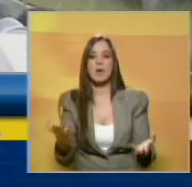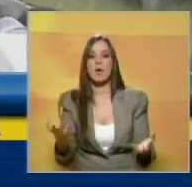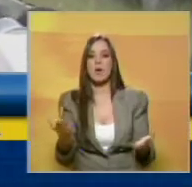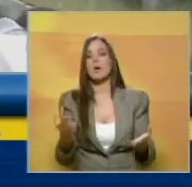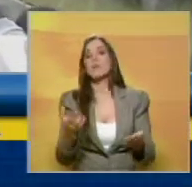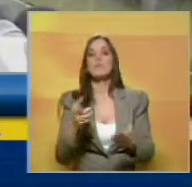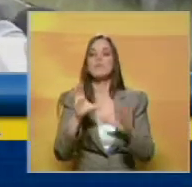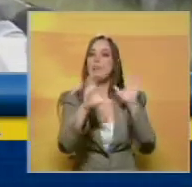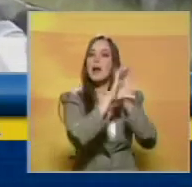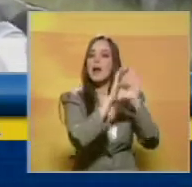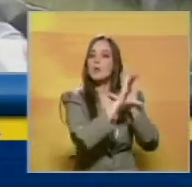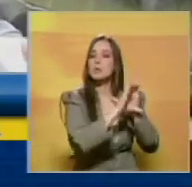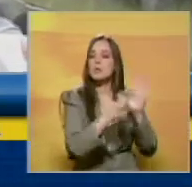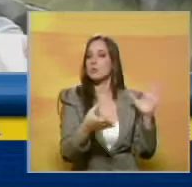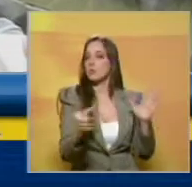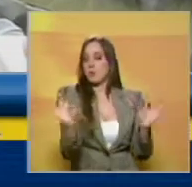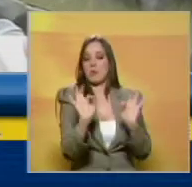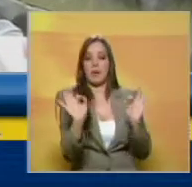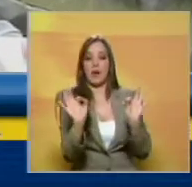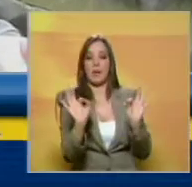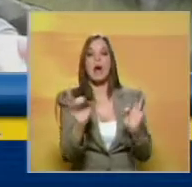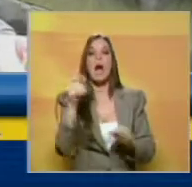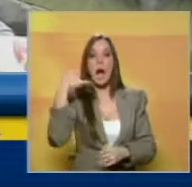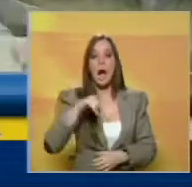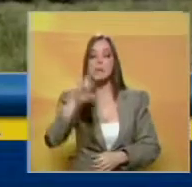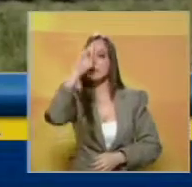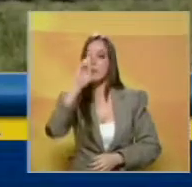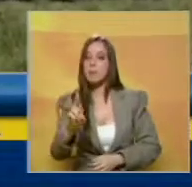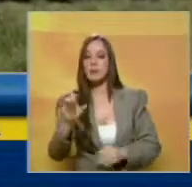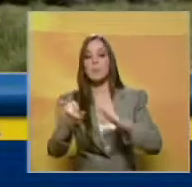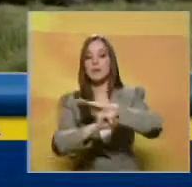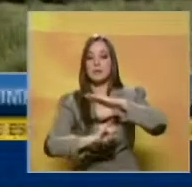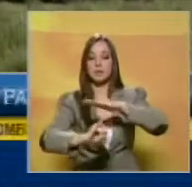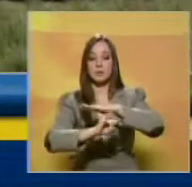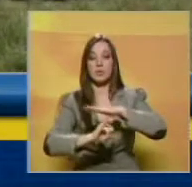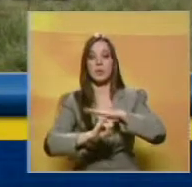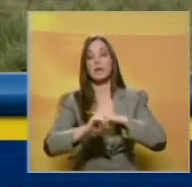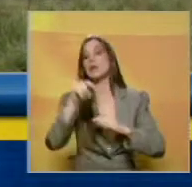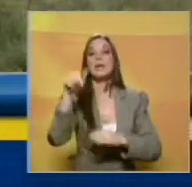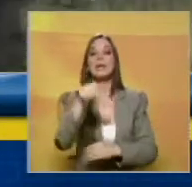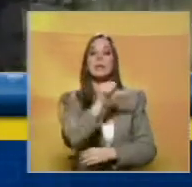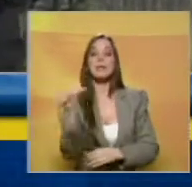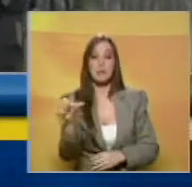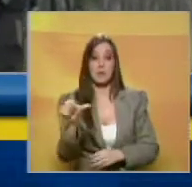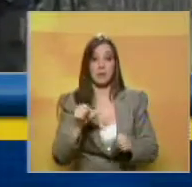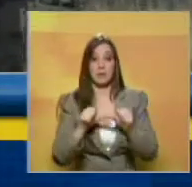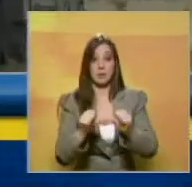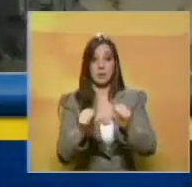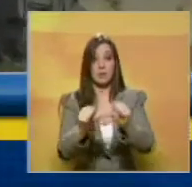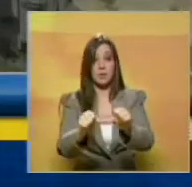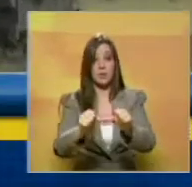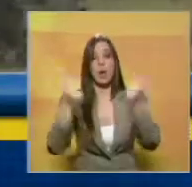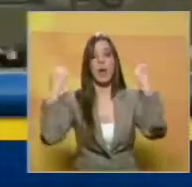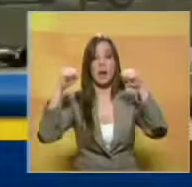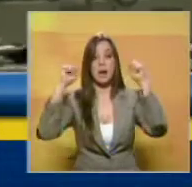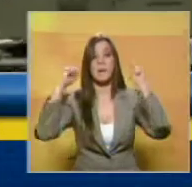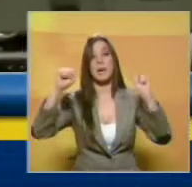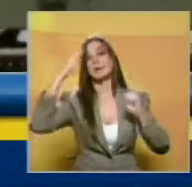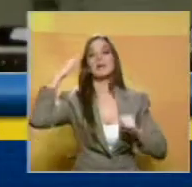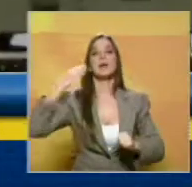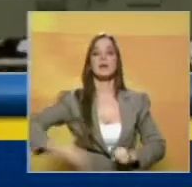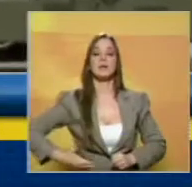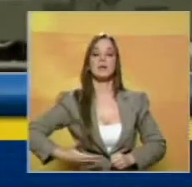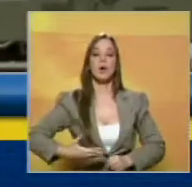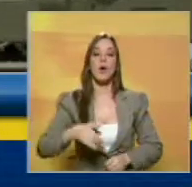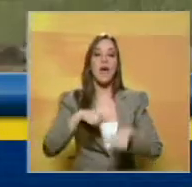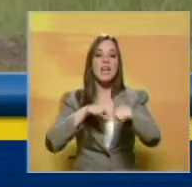la constitucionalidad y el respeto a las instituciones democráticas. Esta semana está previsto que continúen los ejercicios militares en el centro de entrenamiento del PAO